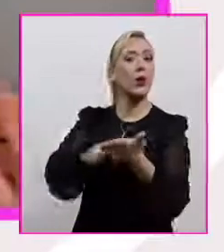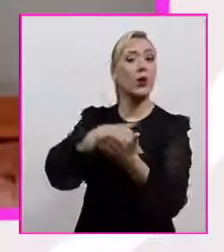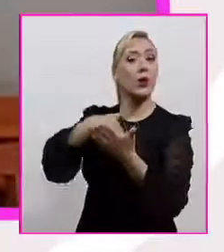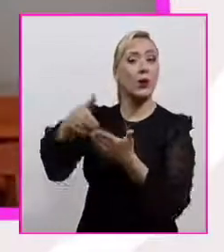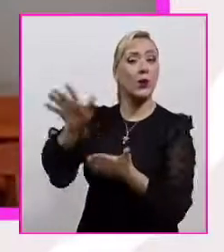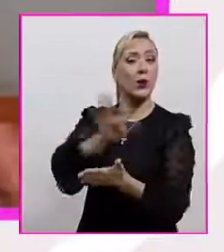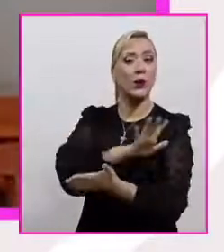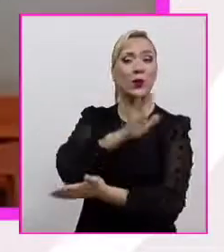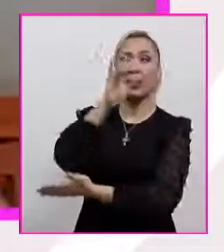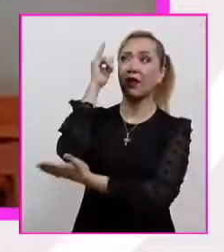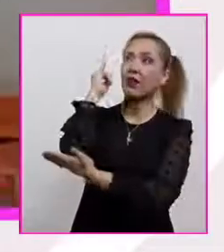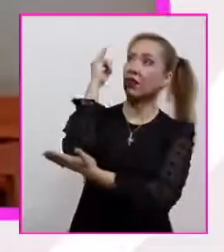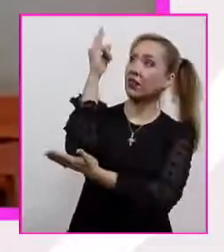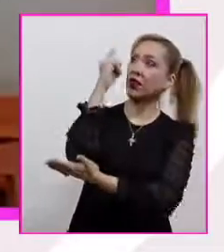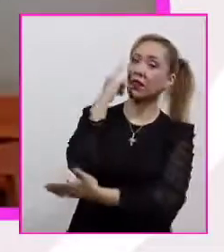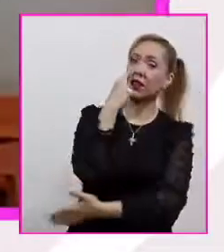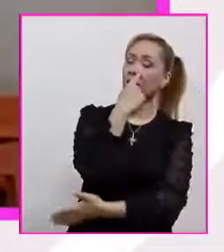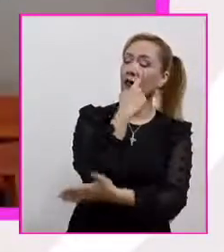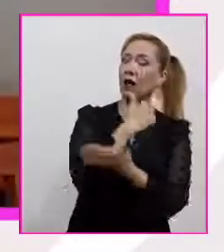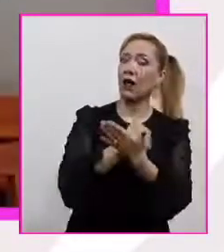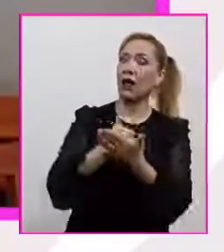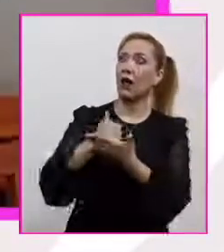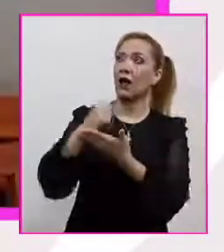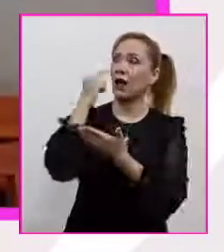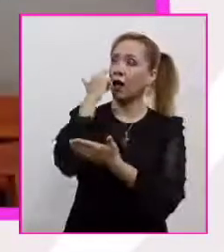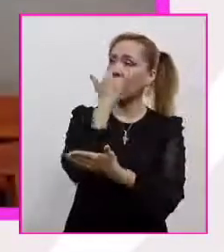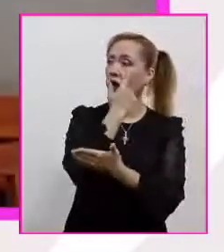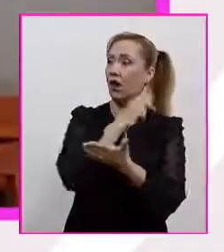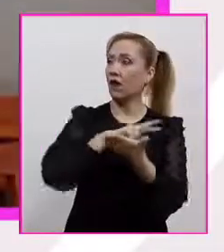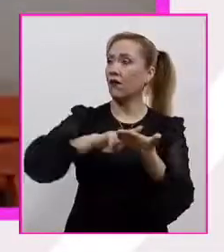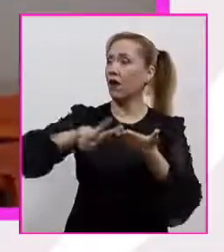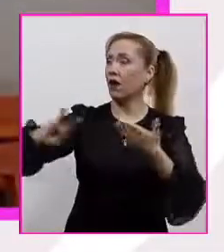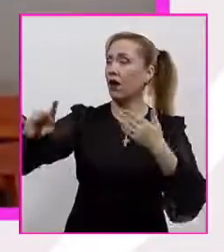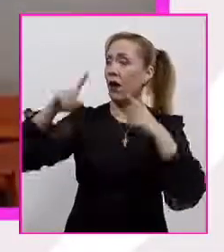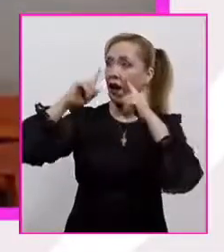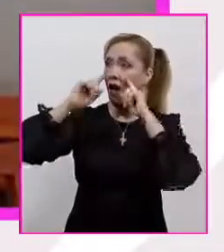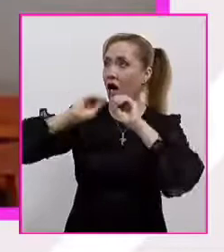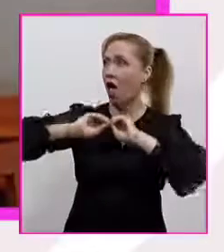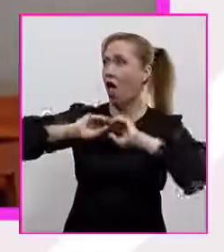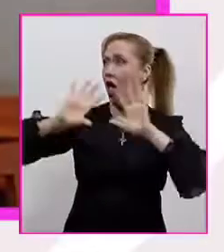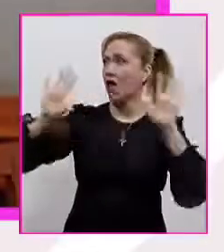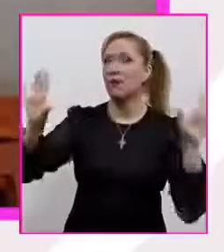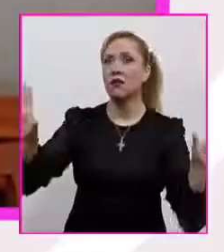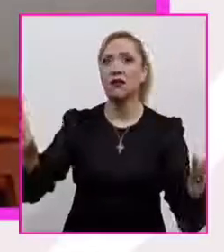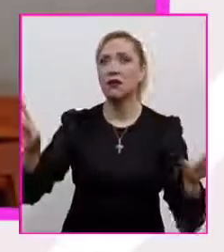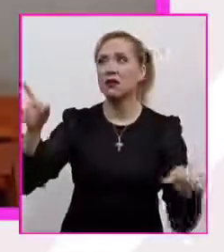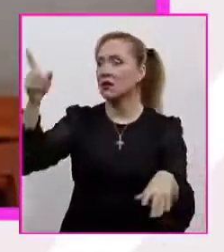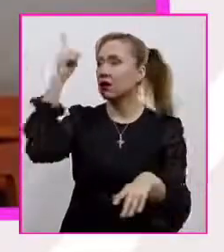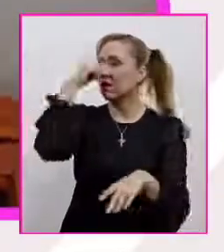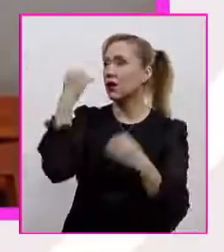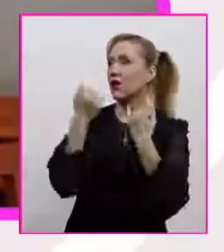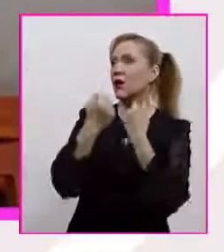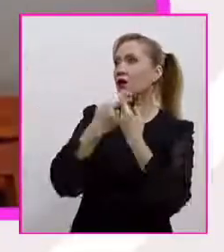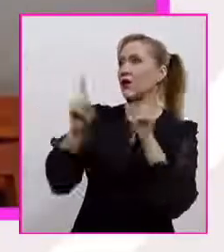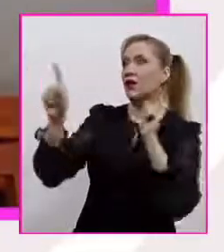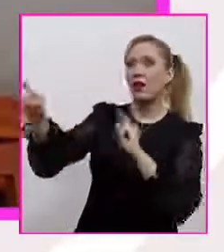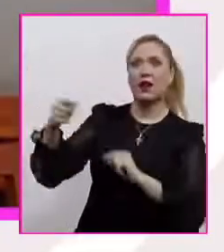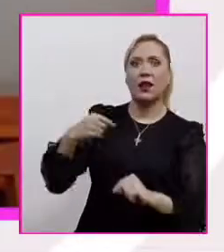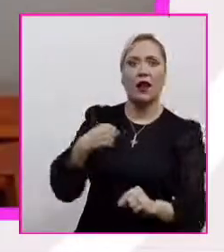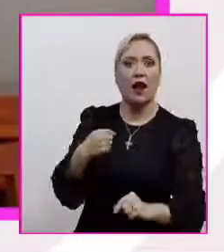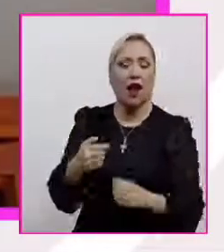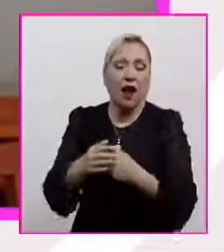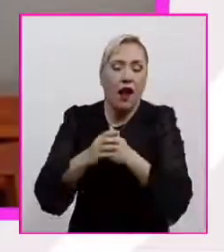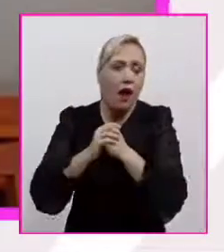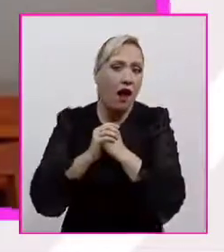porque hay algo que vemos entre aspiracional, porque ni siquiera se parecen tanto a nosotros como podrían parecerse